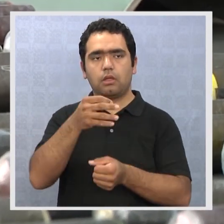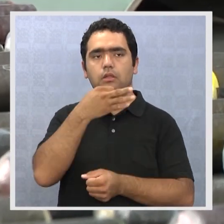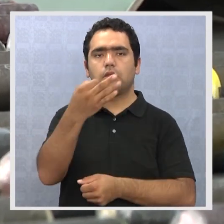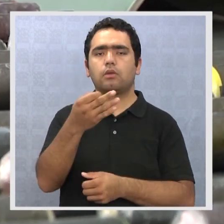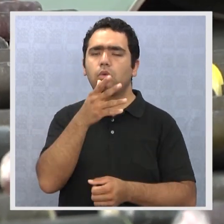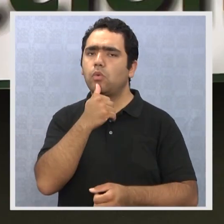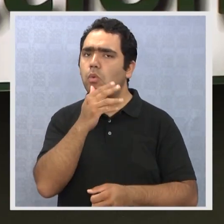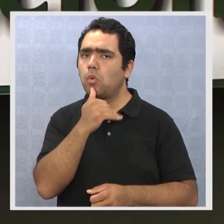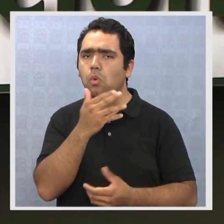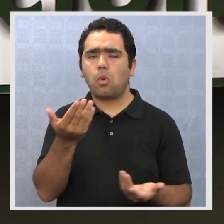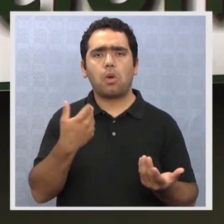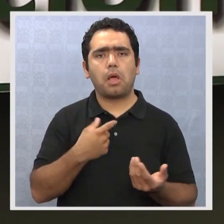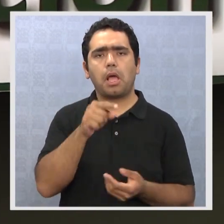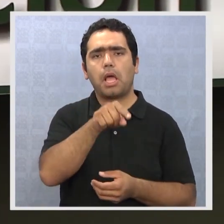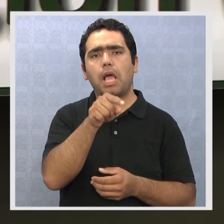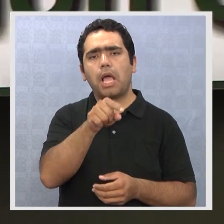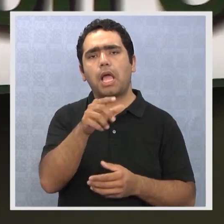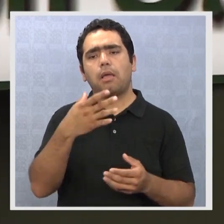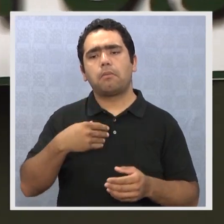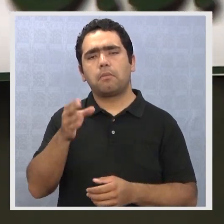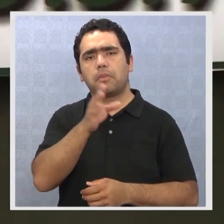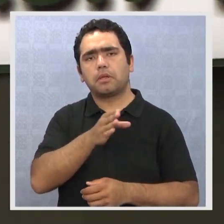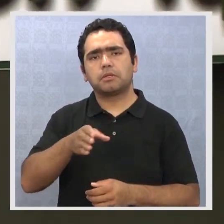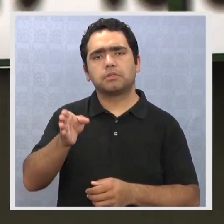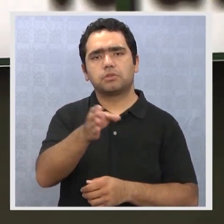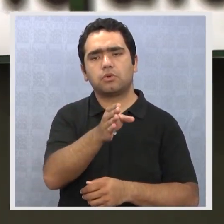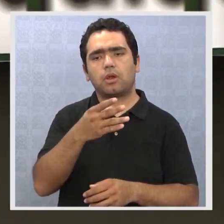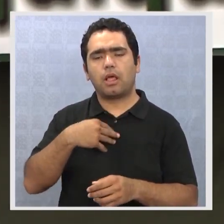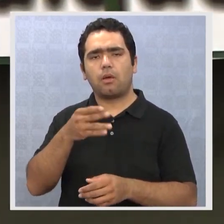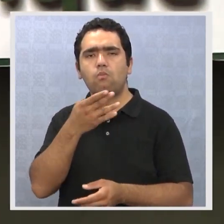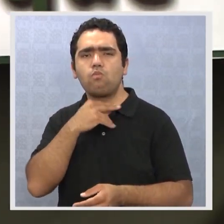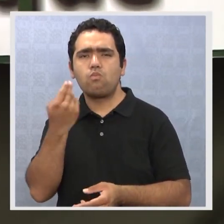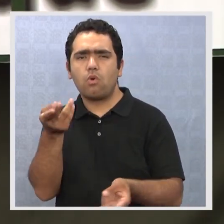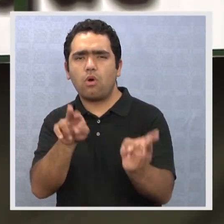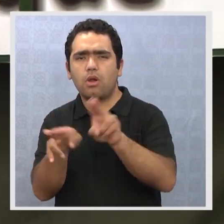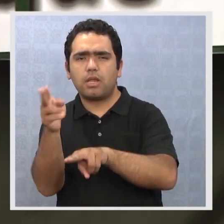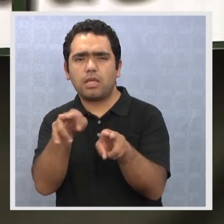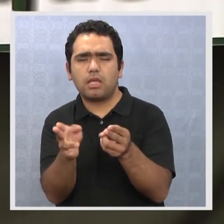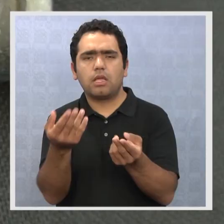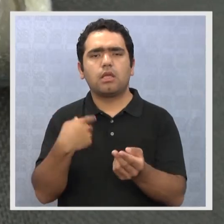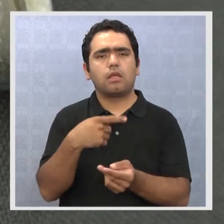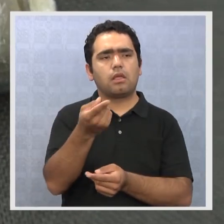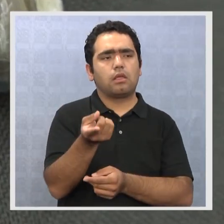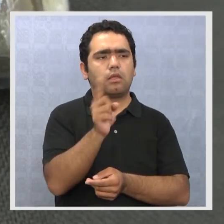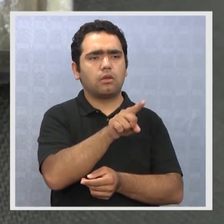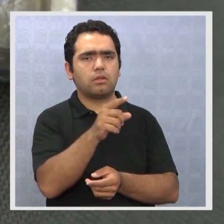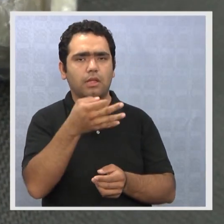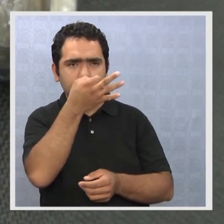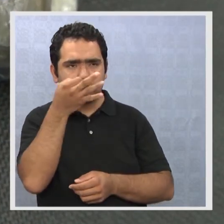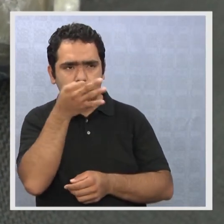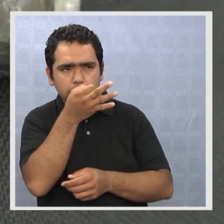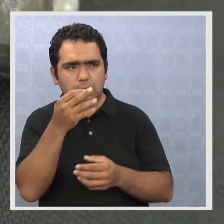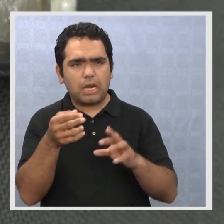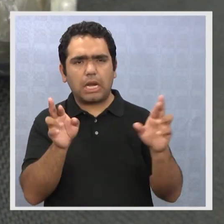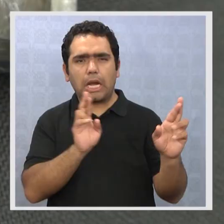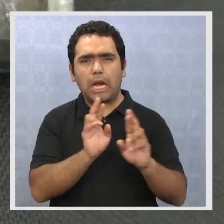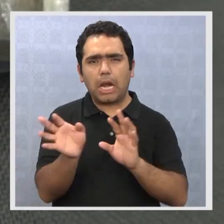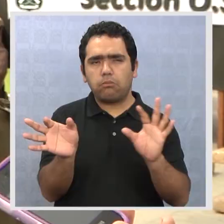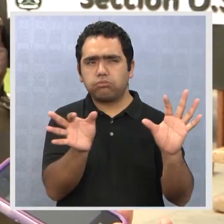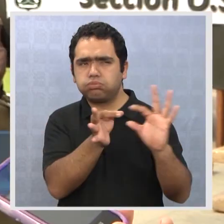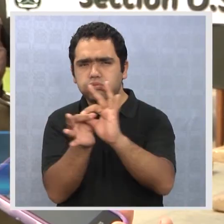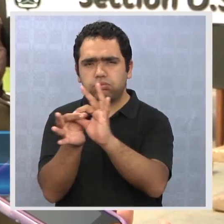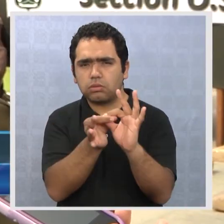vinculen los casos de muerte sin resolver con problemas de tráfico no tenemos antecedentes que nos permita